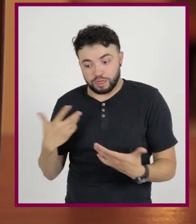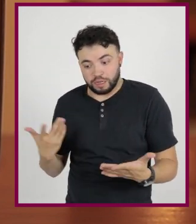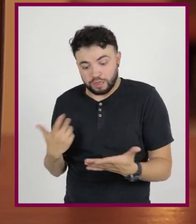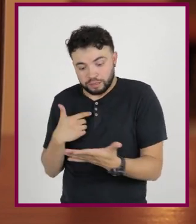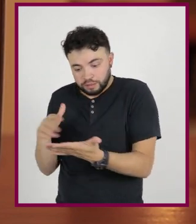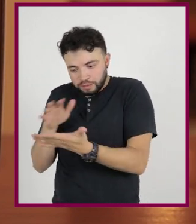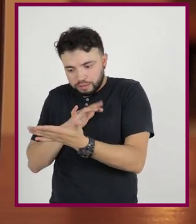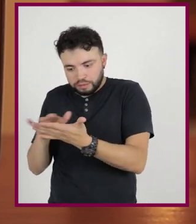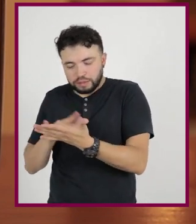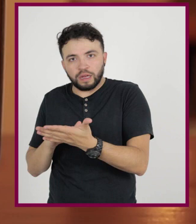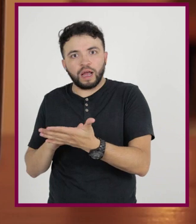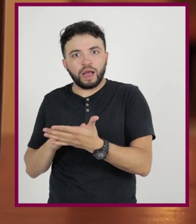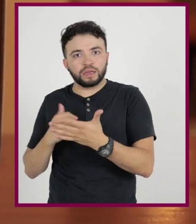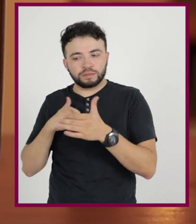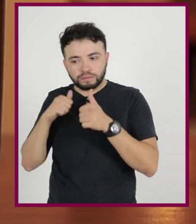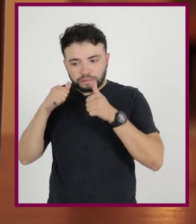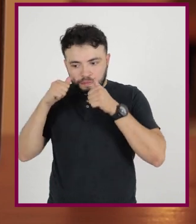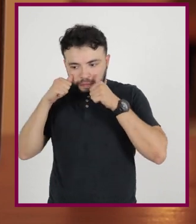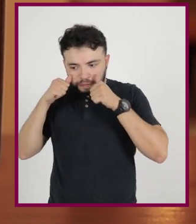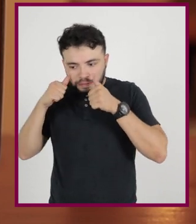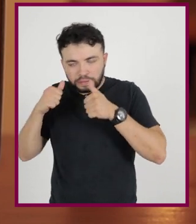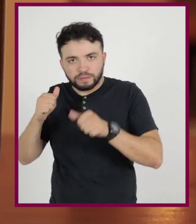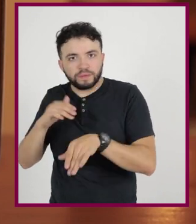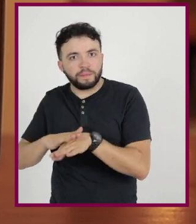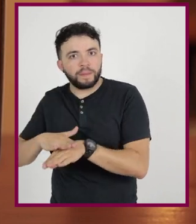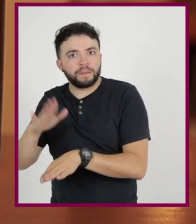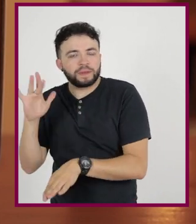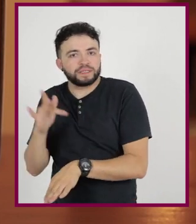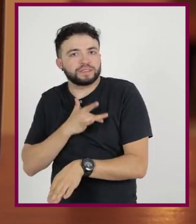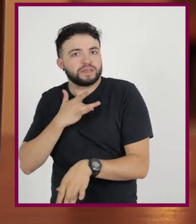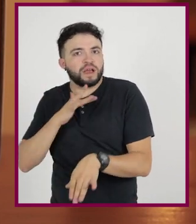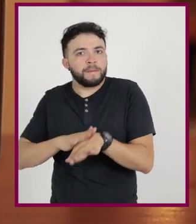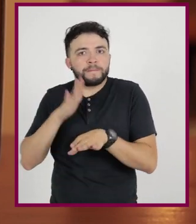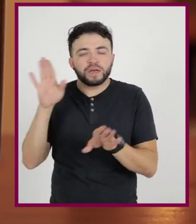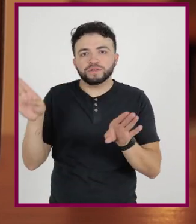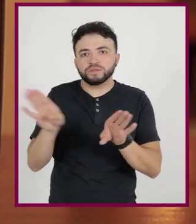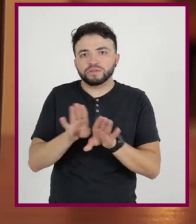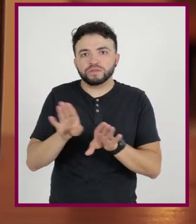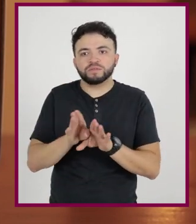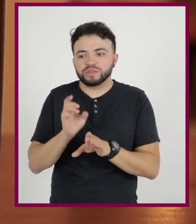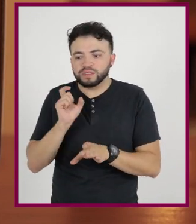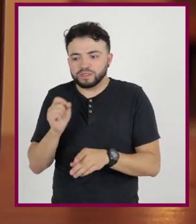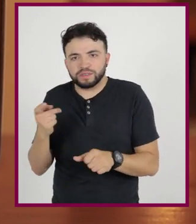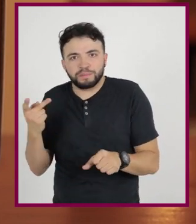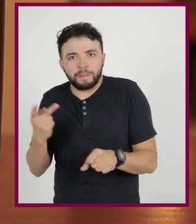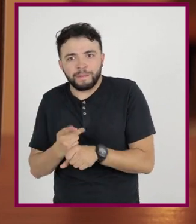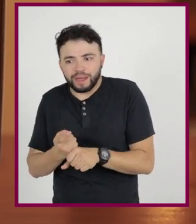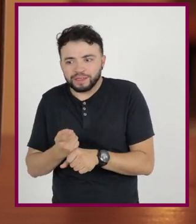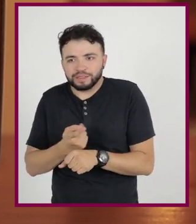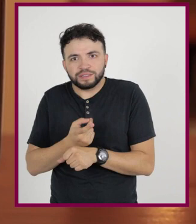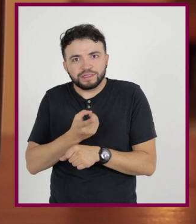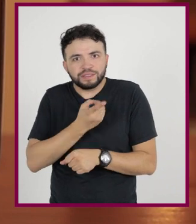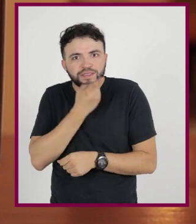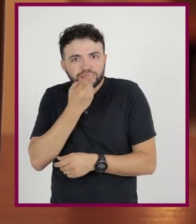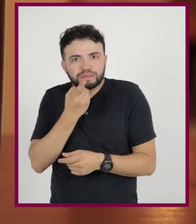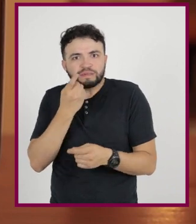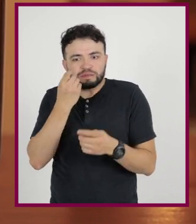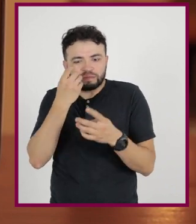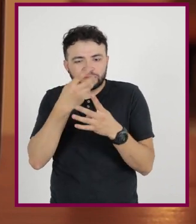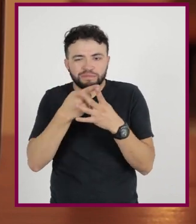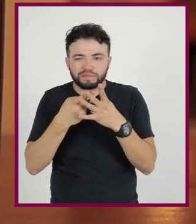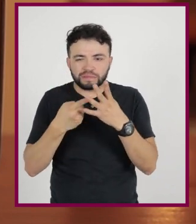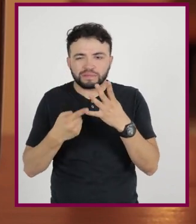leerlo se involucre más en la historia, se sienta más como parte de lo que se está